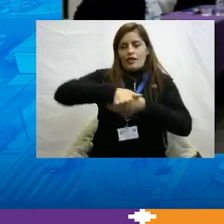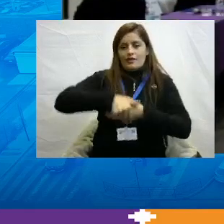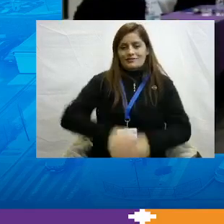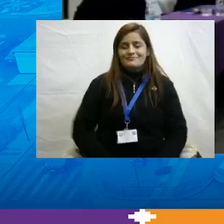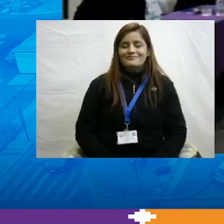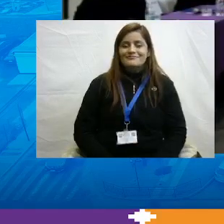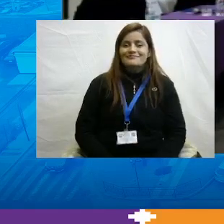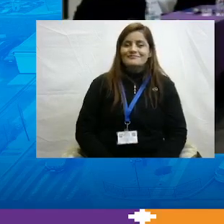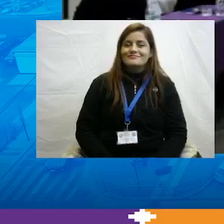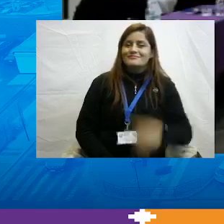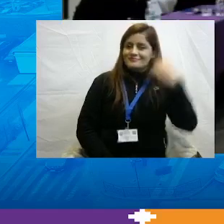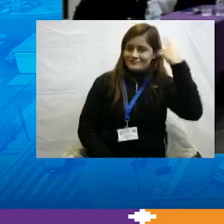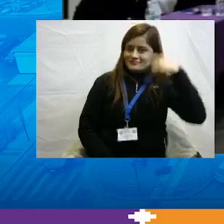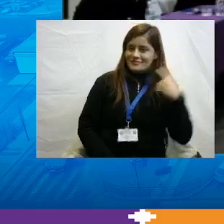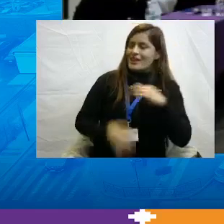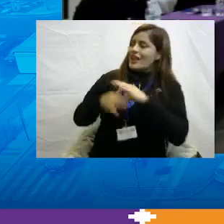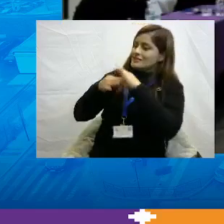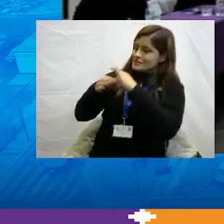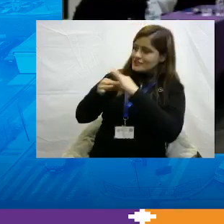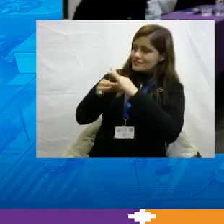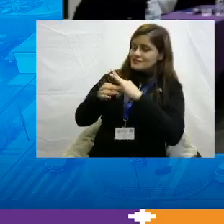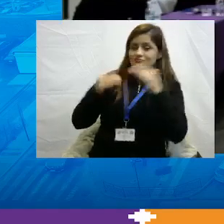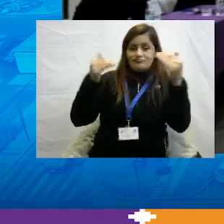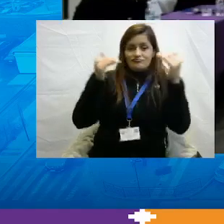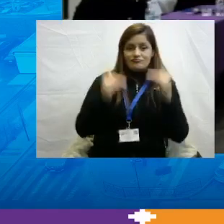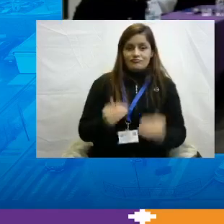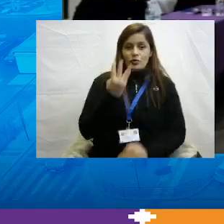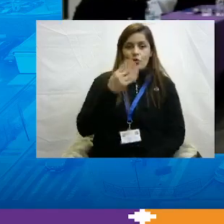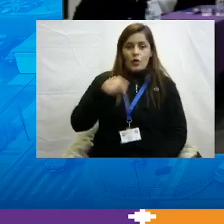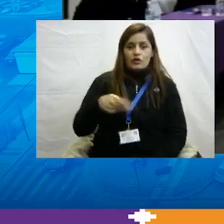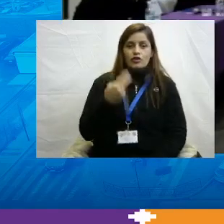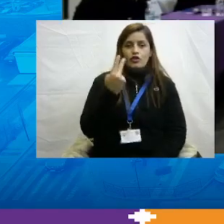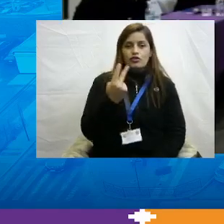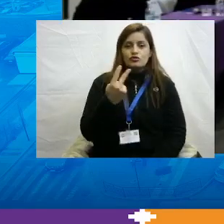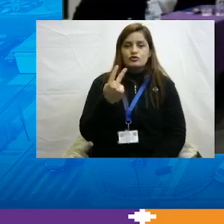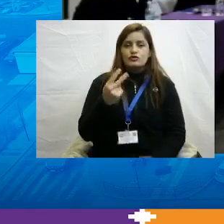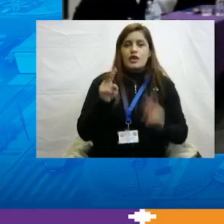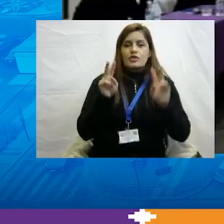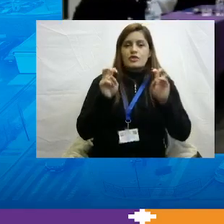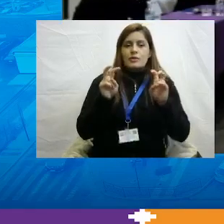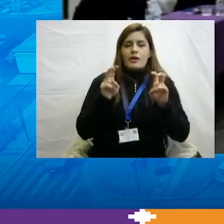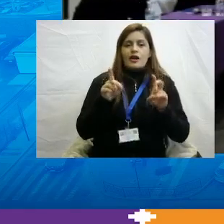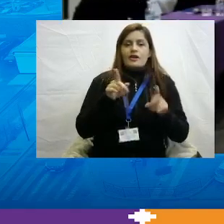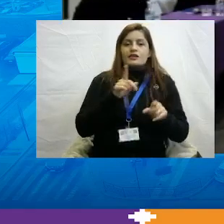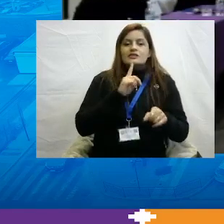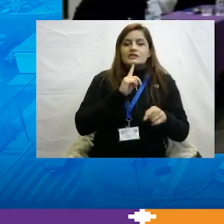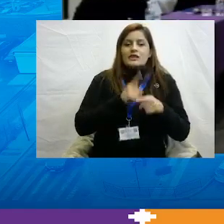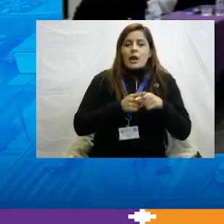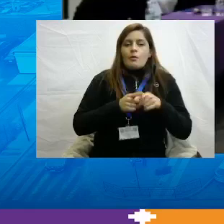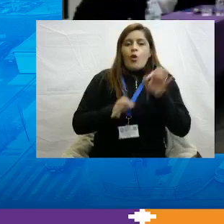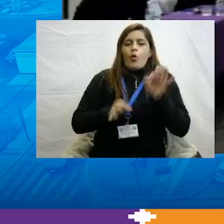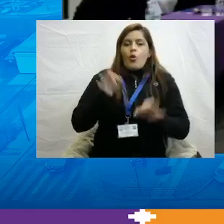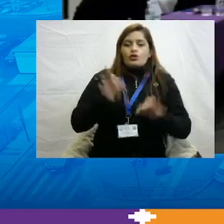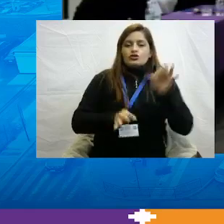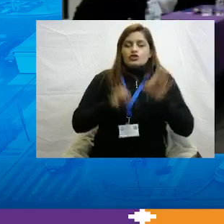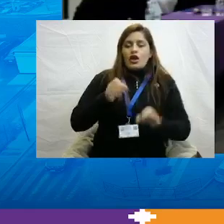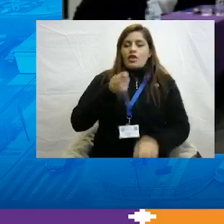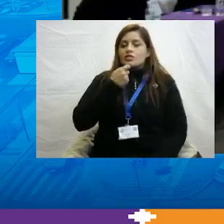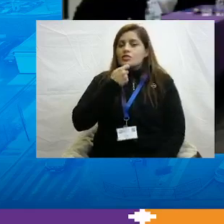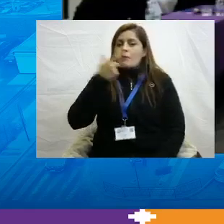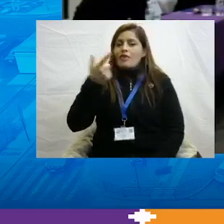Muchas gracias. Pasamos al 4.2, que es el ordinario 082 de la asesoría jurídica respecto a un pronunciamiento sobre banda